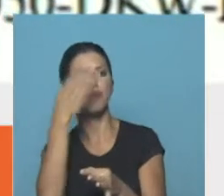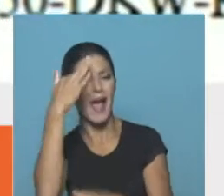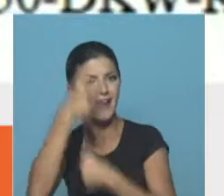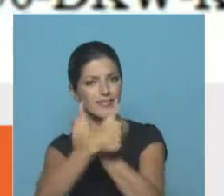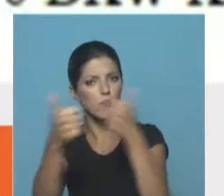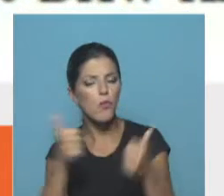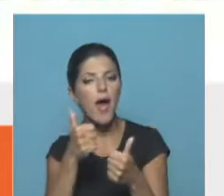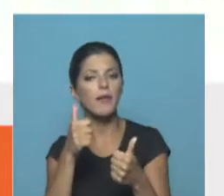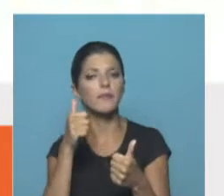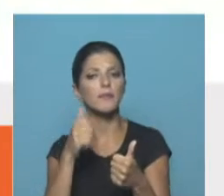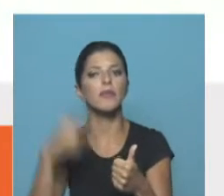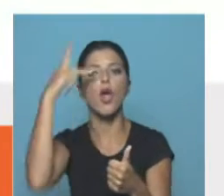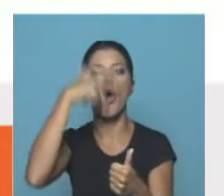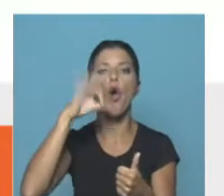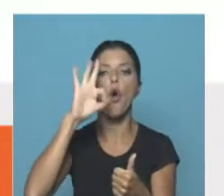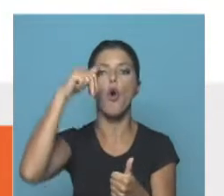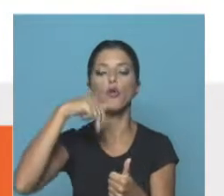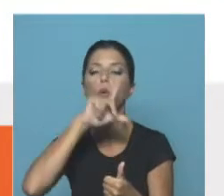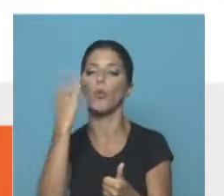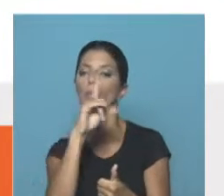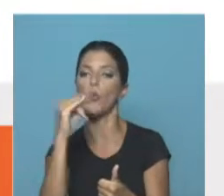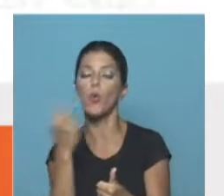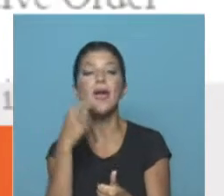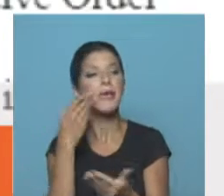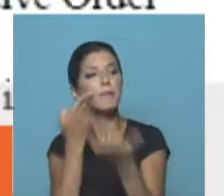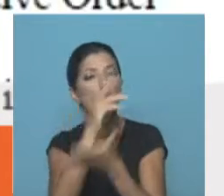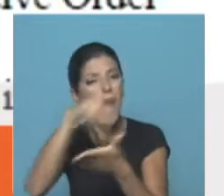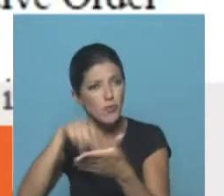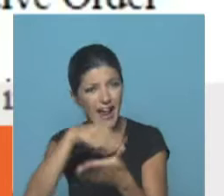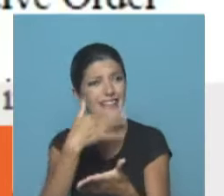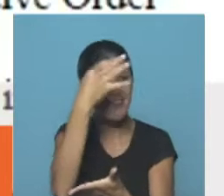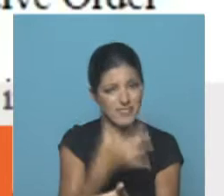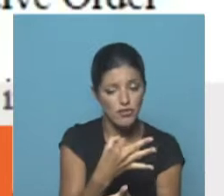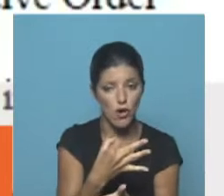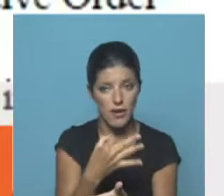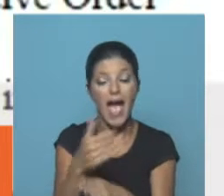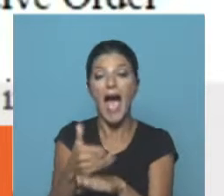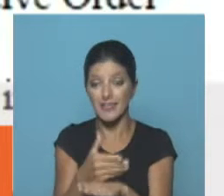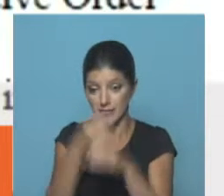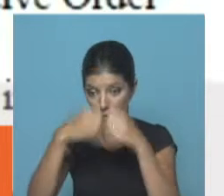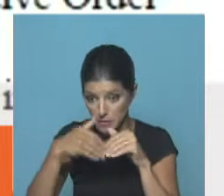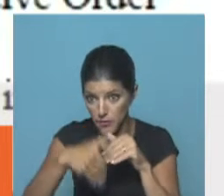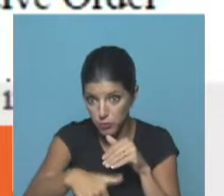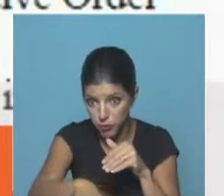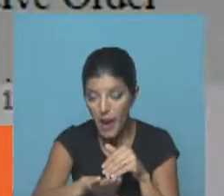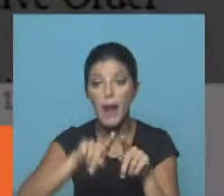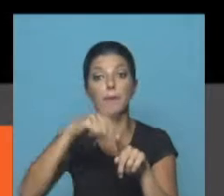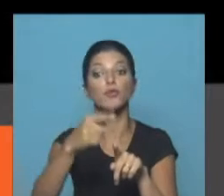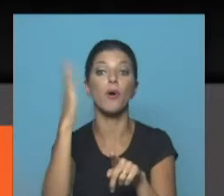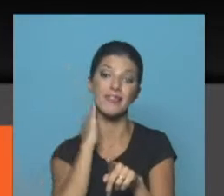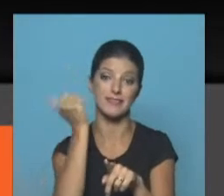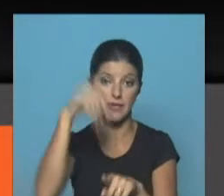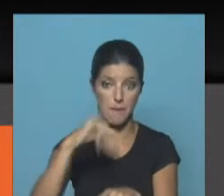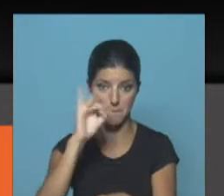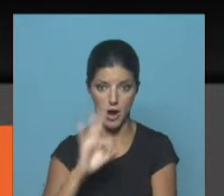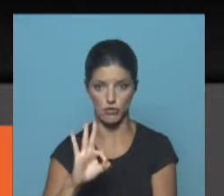de Honolulu e interpuso un bloqueo a la medida antes de su entrada en vigor, prevista para el 16 de marzo. There is a